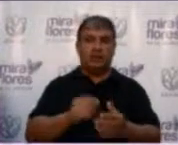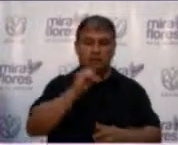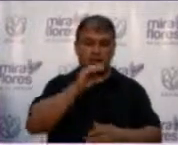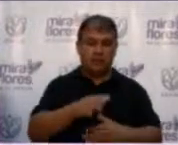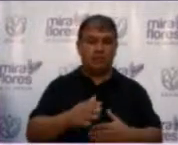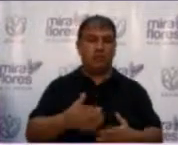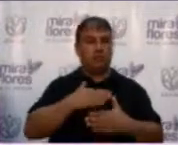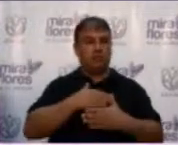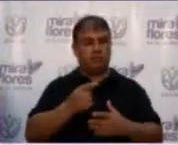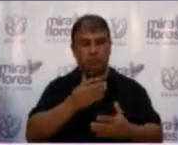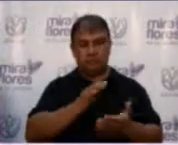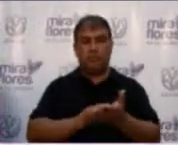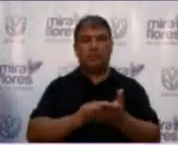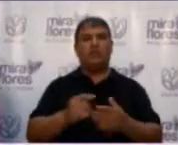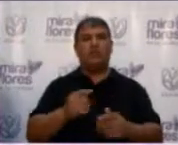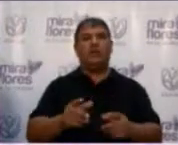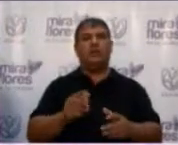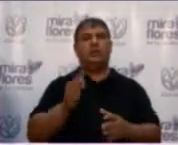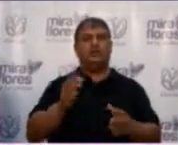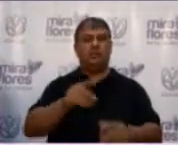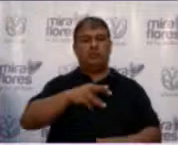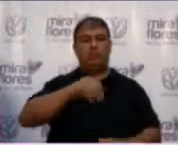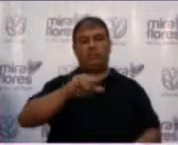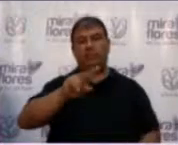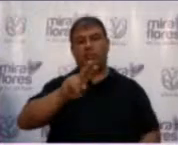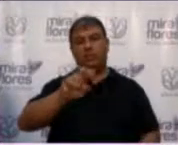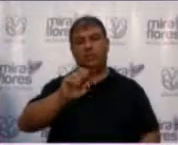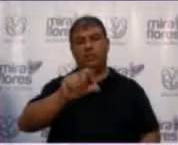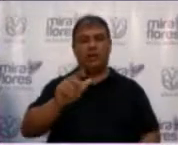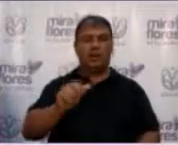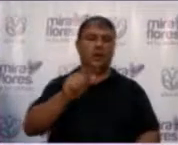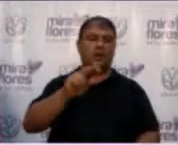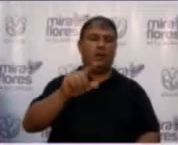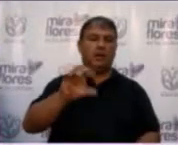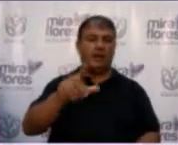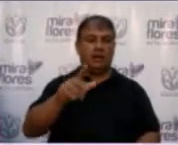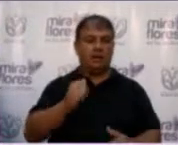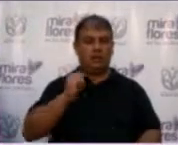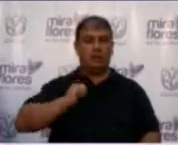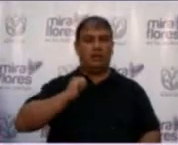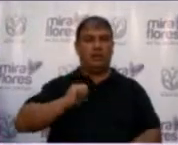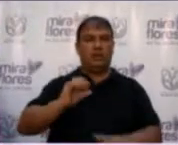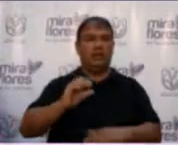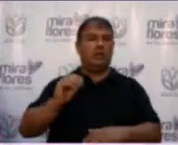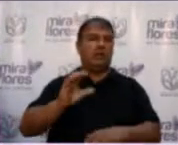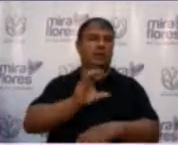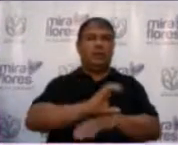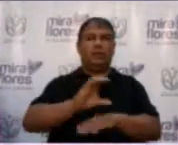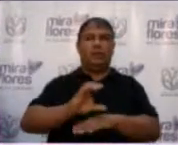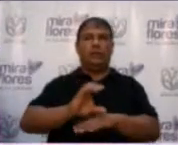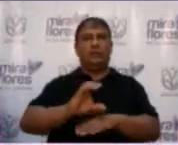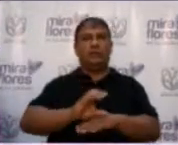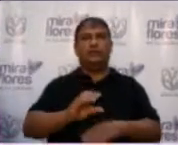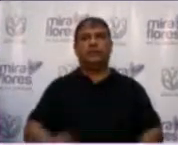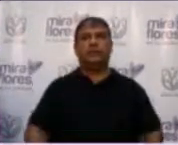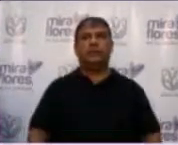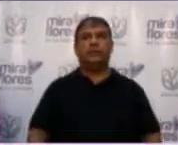mayor consideración. Atentamente, Miguel Ángel Saldaña Reati, alcalde de la Municipalidad de Comas.